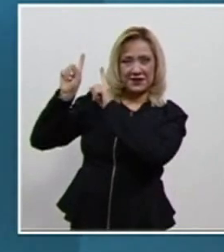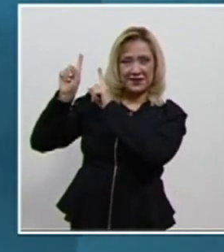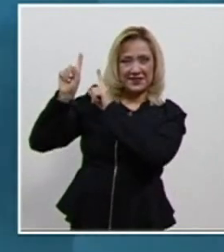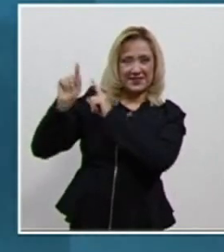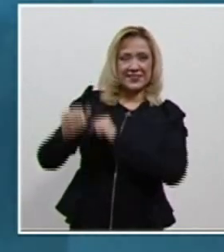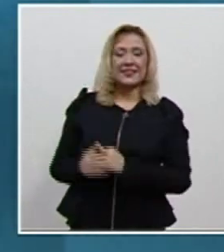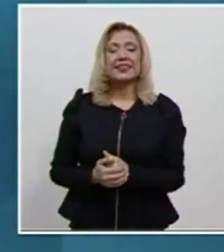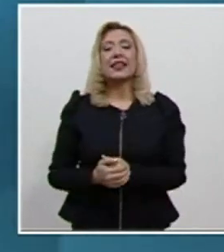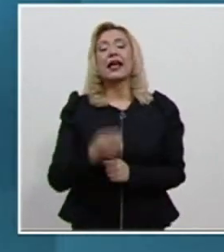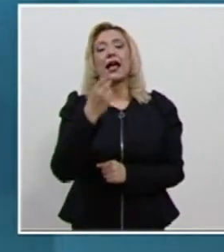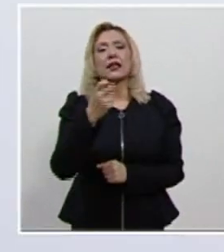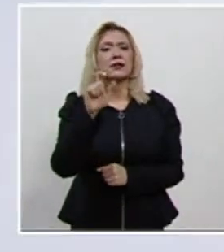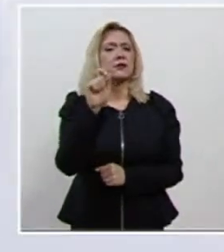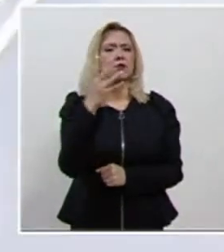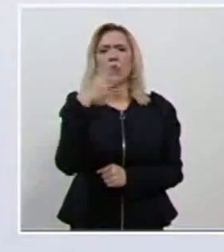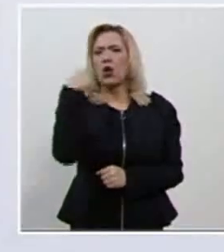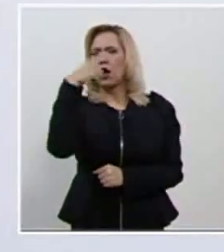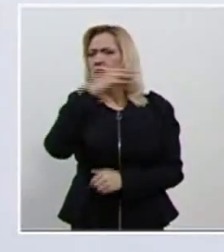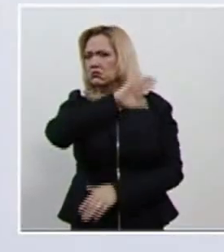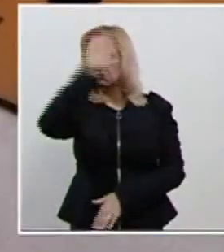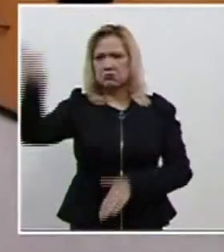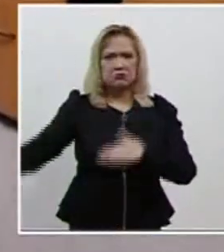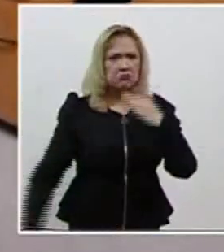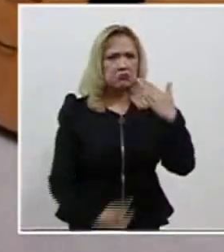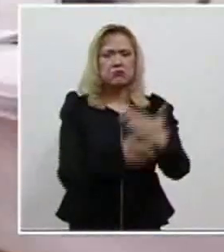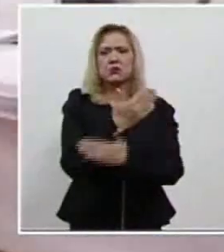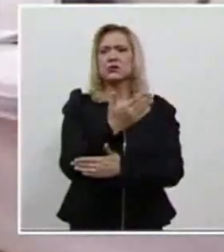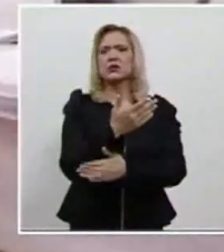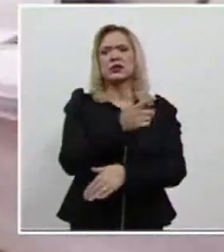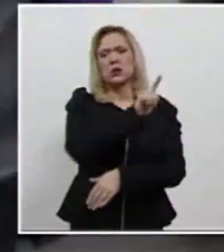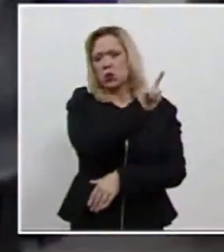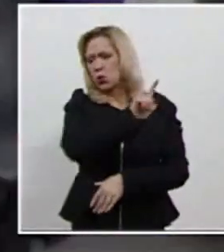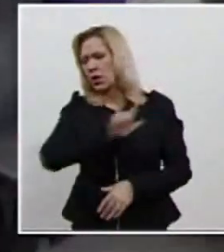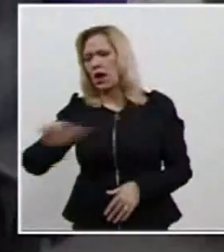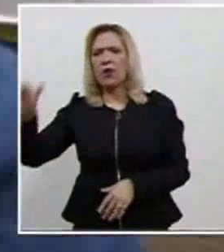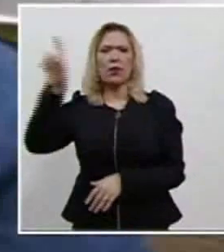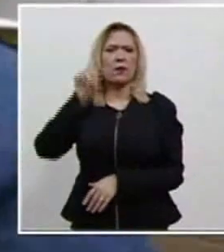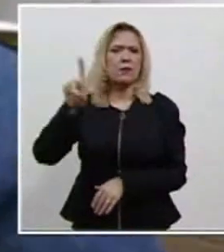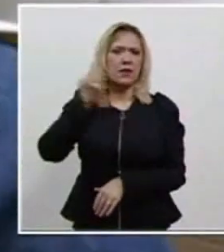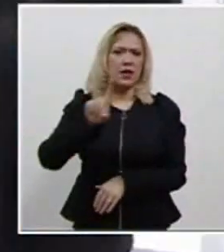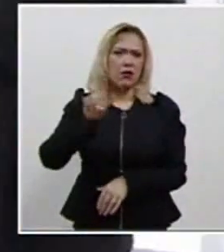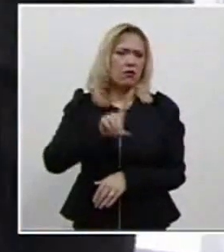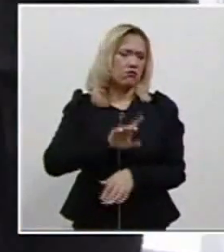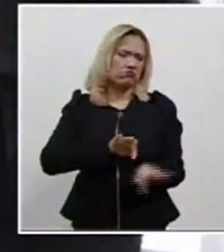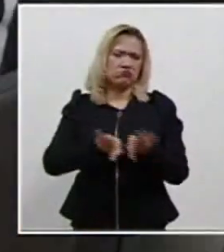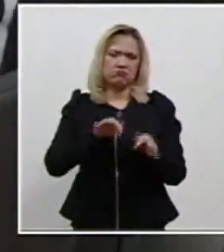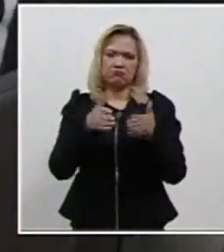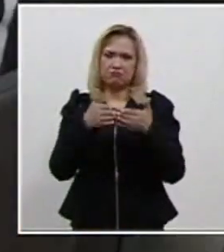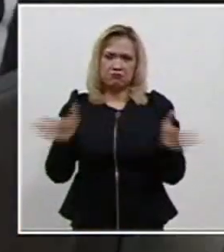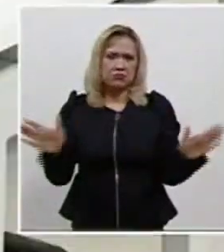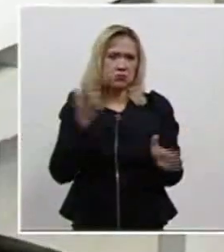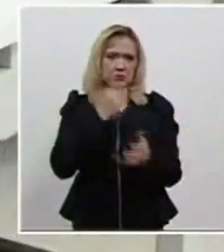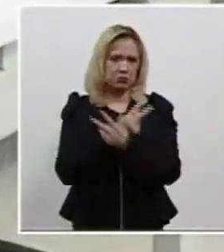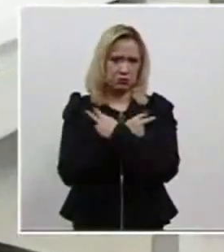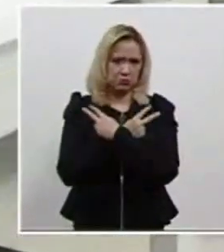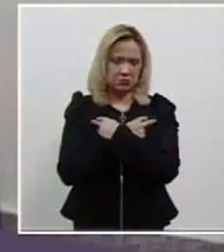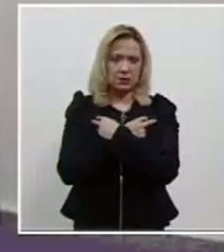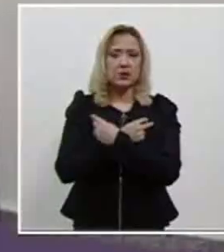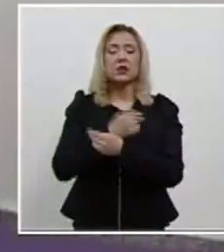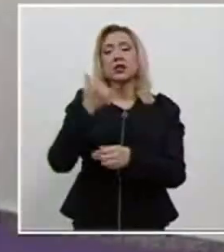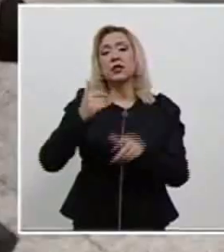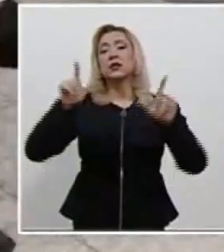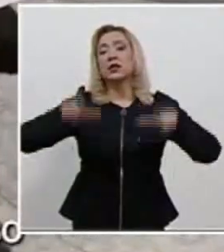800-224-2426. Las 24 horas del día, los 365 días del año, o bien en su sitio web